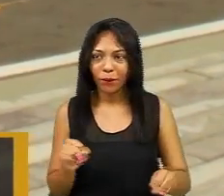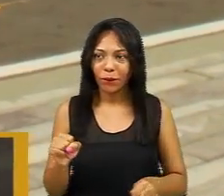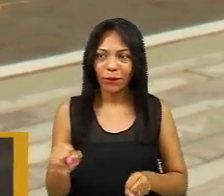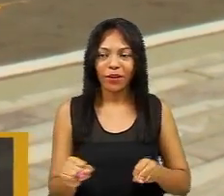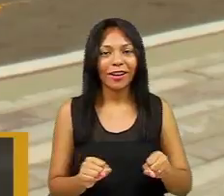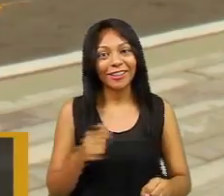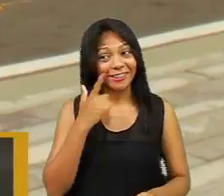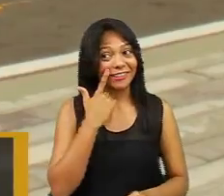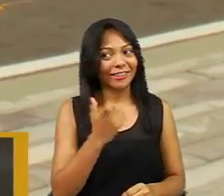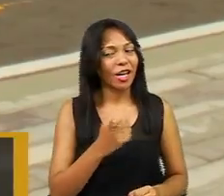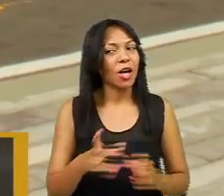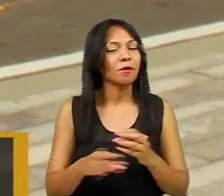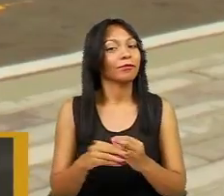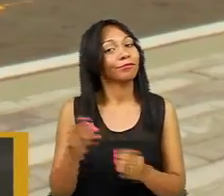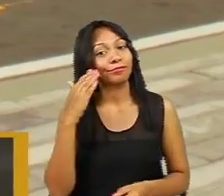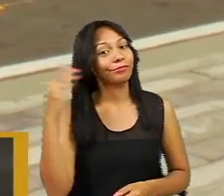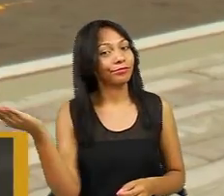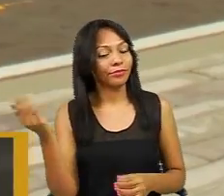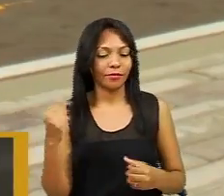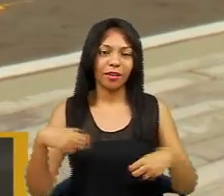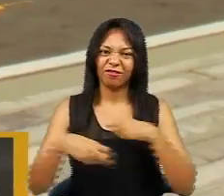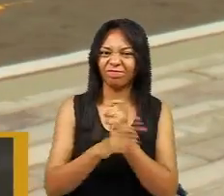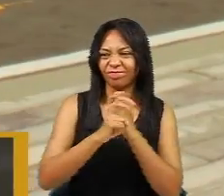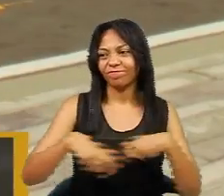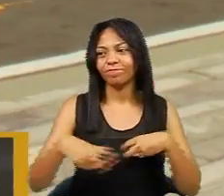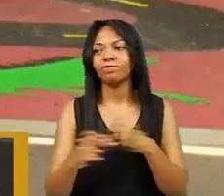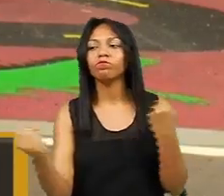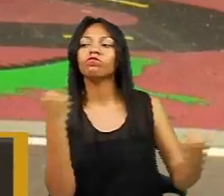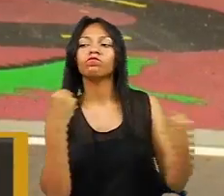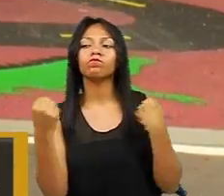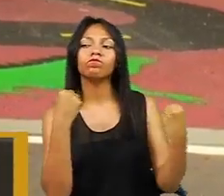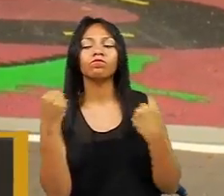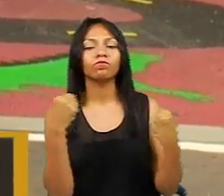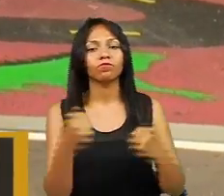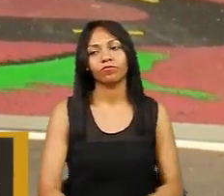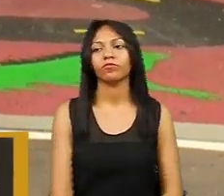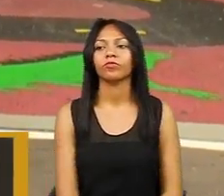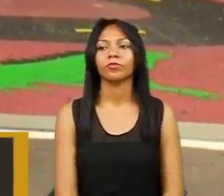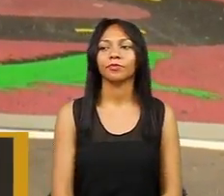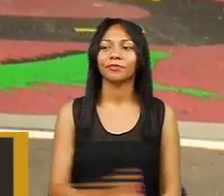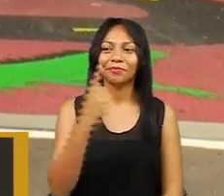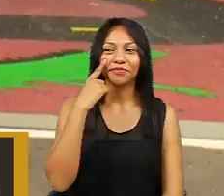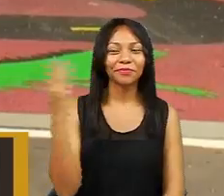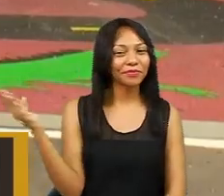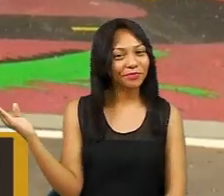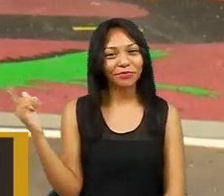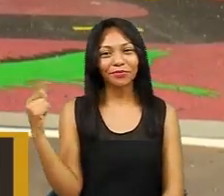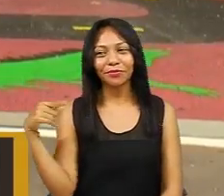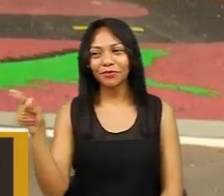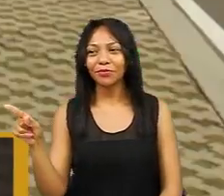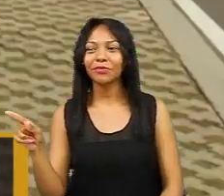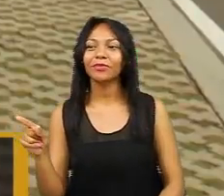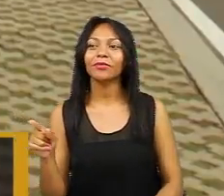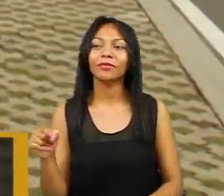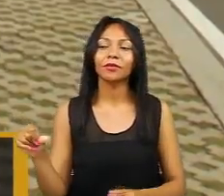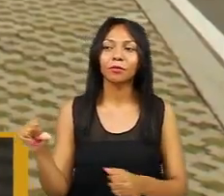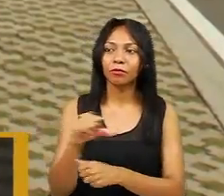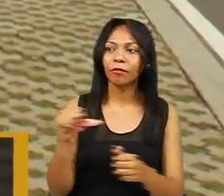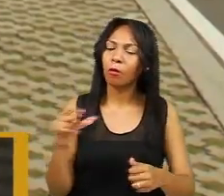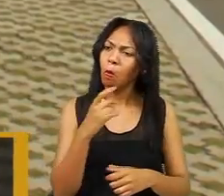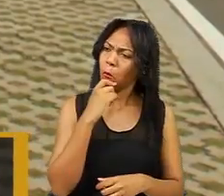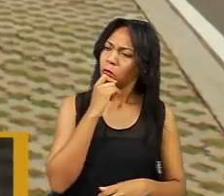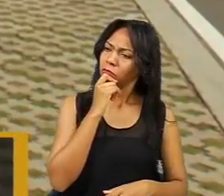en la parte posterior un gimnasio al aire libre. El entorno natural de la zona del Parque Gonzalo Jiménez de Quesada es propicio para que las